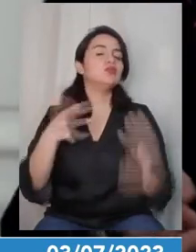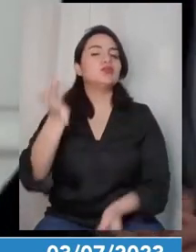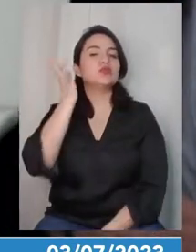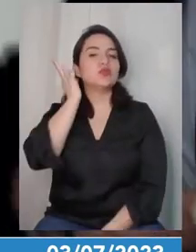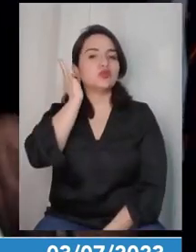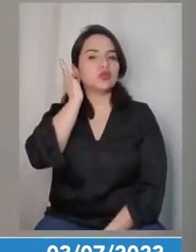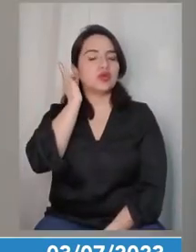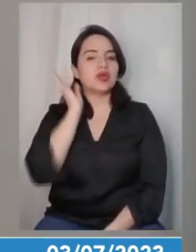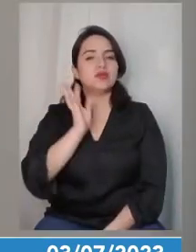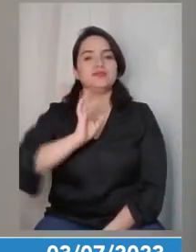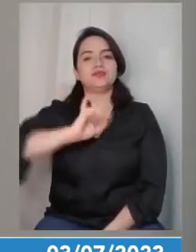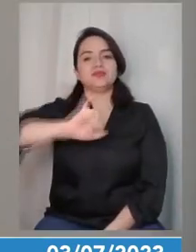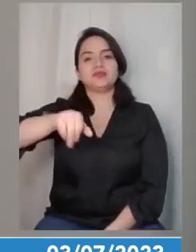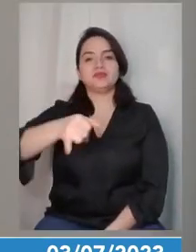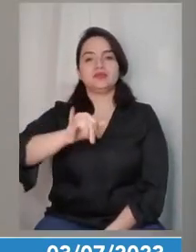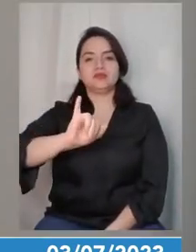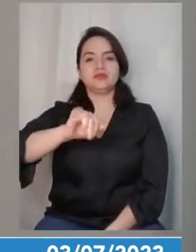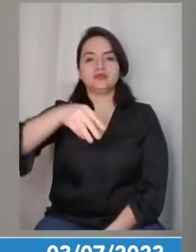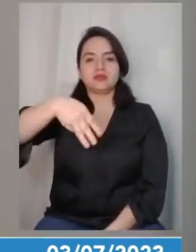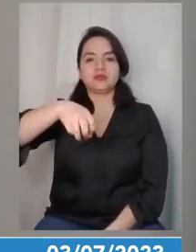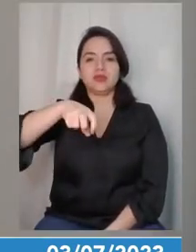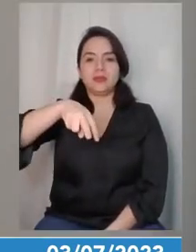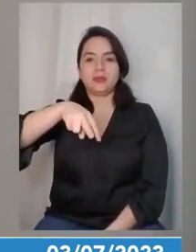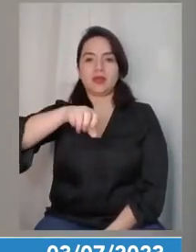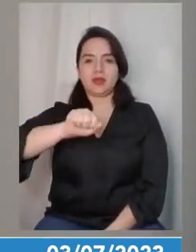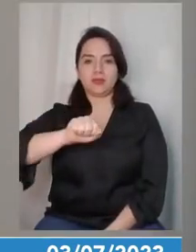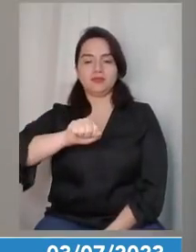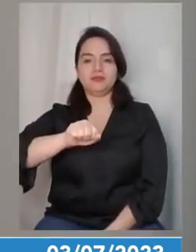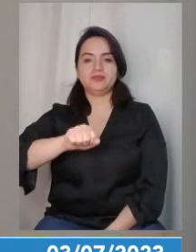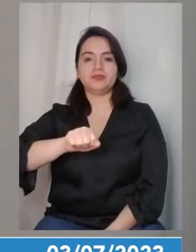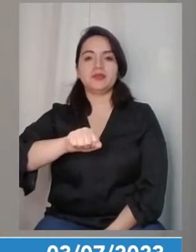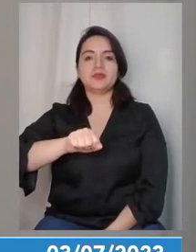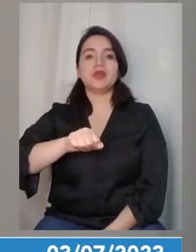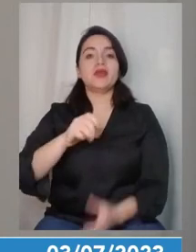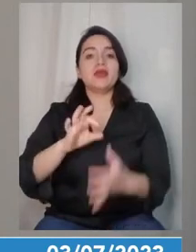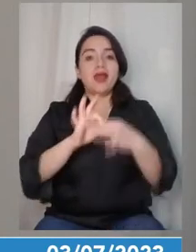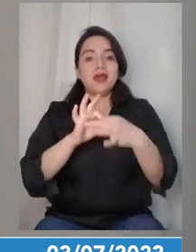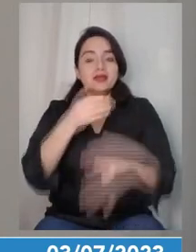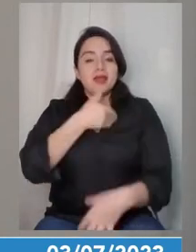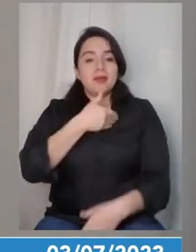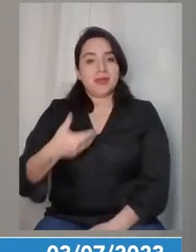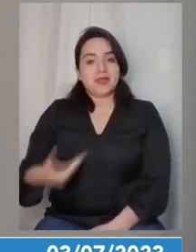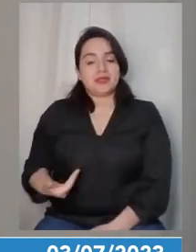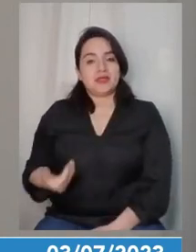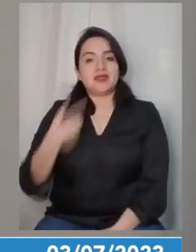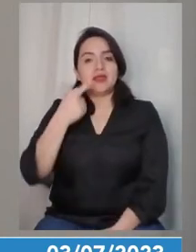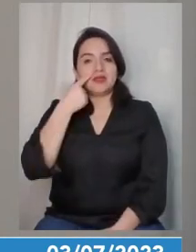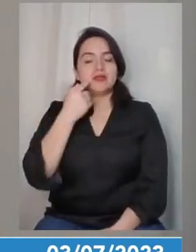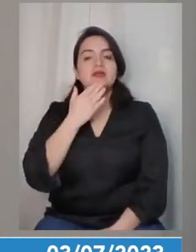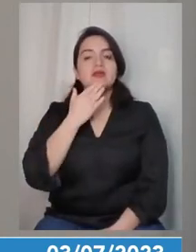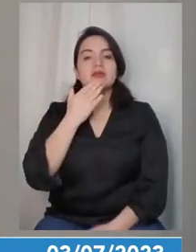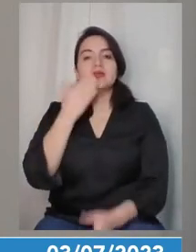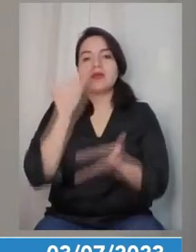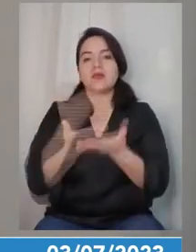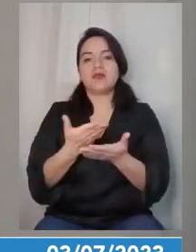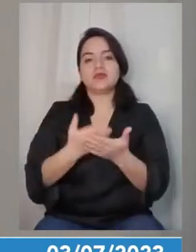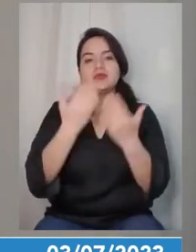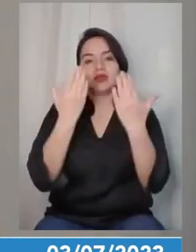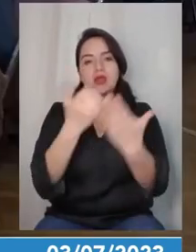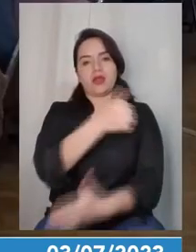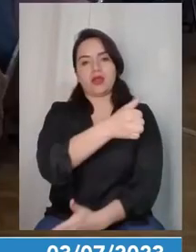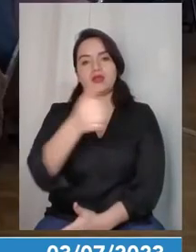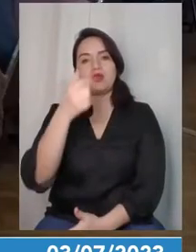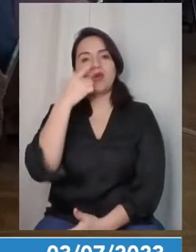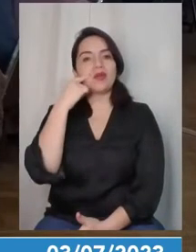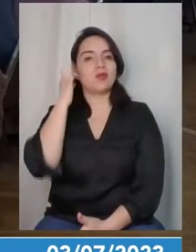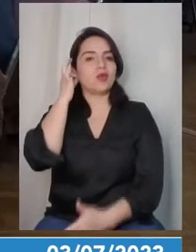Muchas gracias, señor presidente, y por su intermedio aprovecho de saludar a todos los consejeros y consejeras